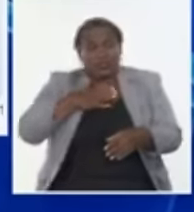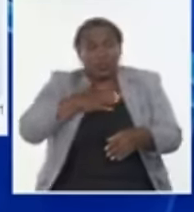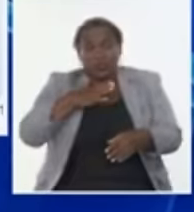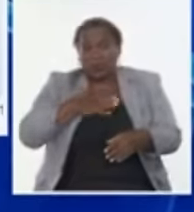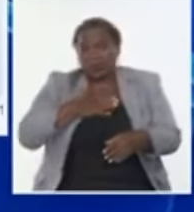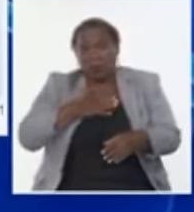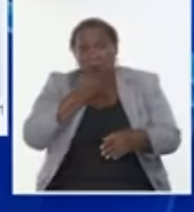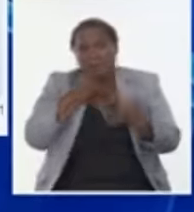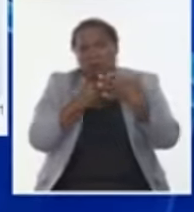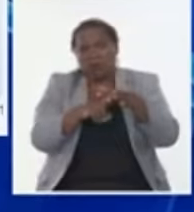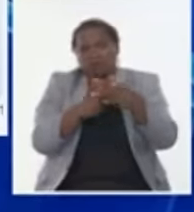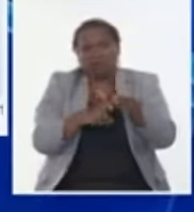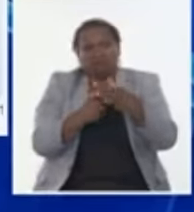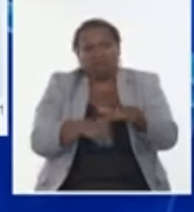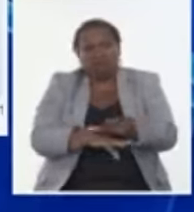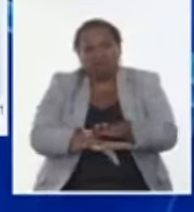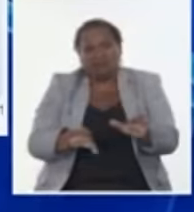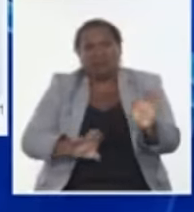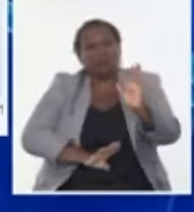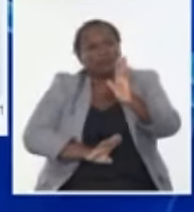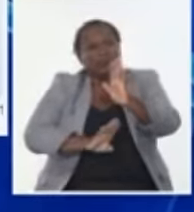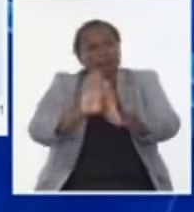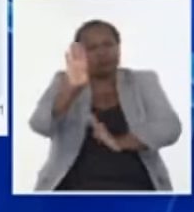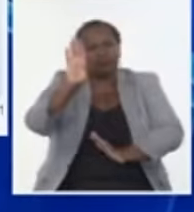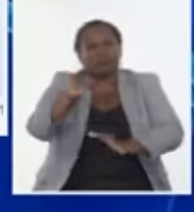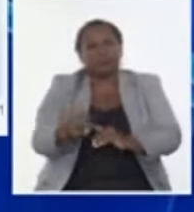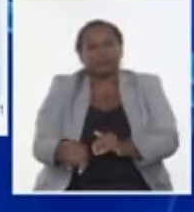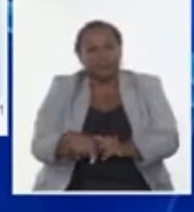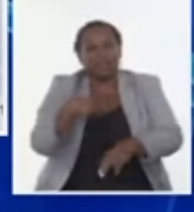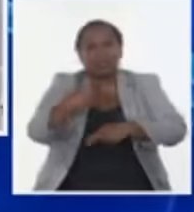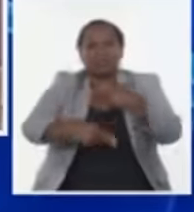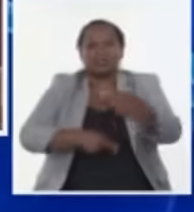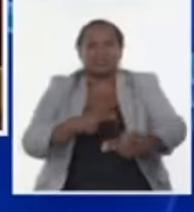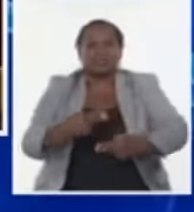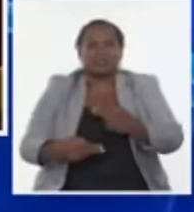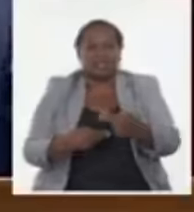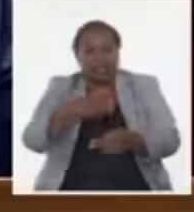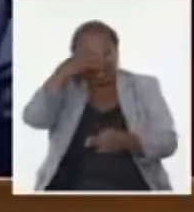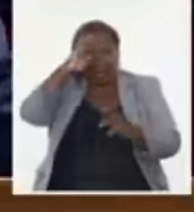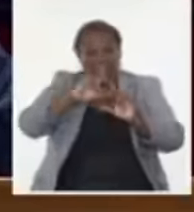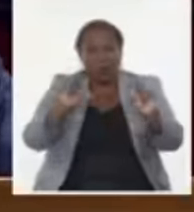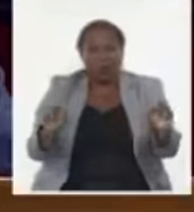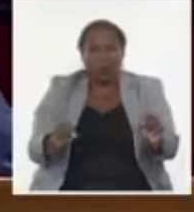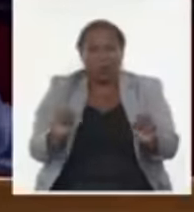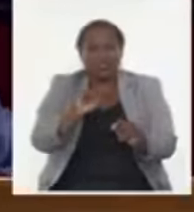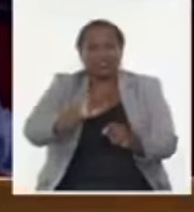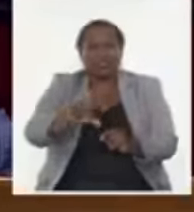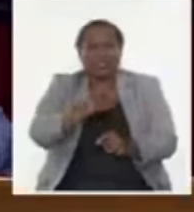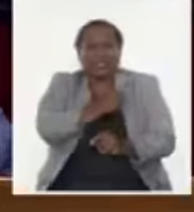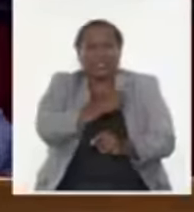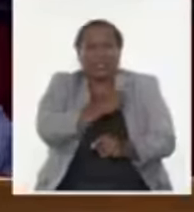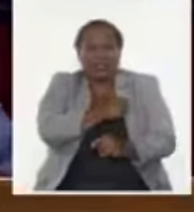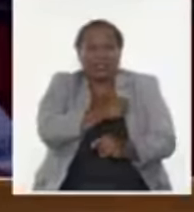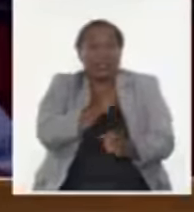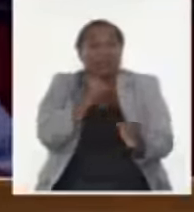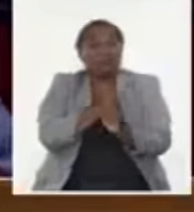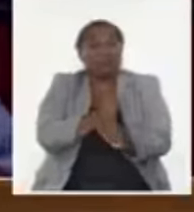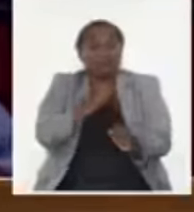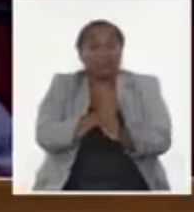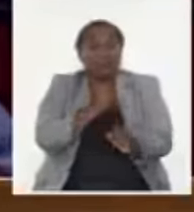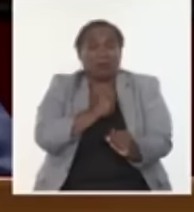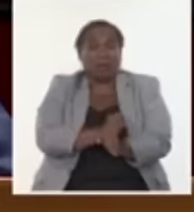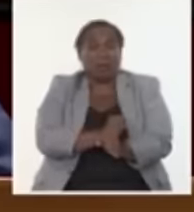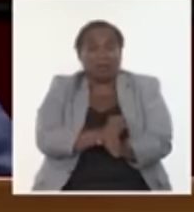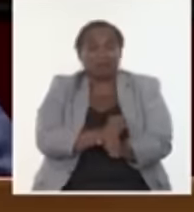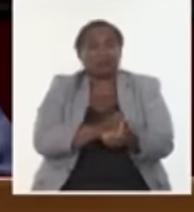de crecernos y avanzar en la construcción de la patria socialista. En el empeño de continuar